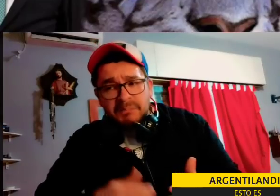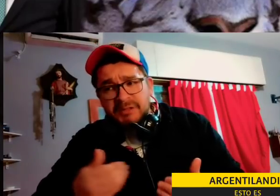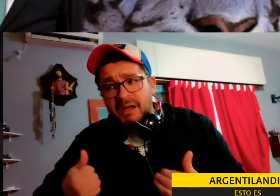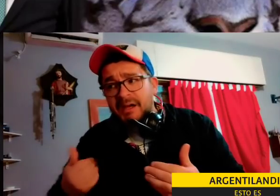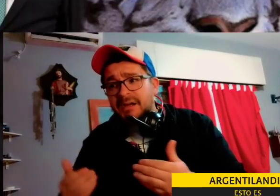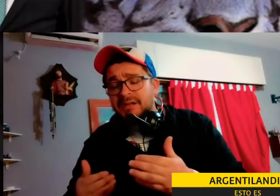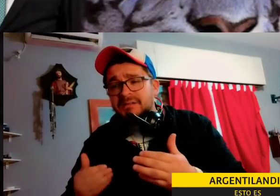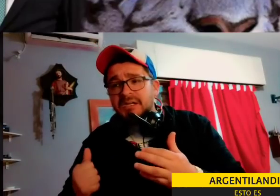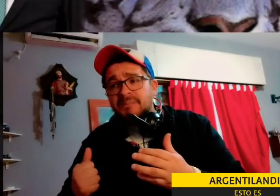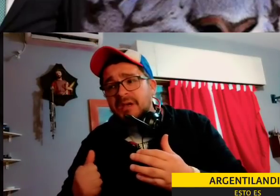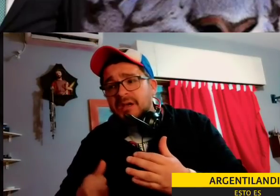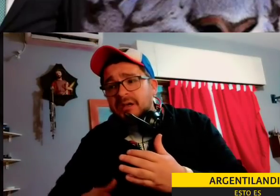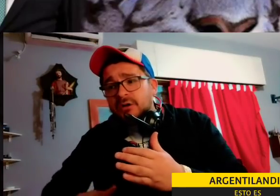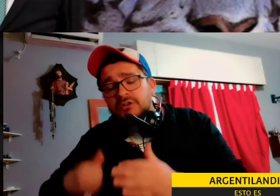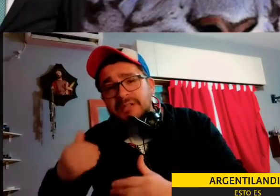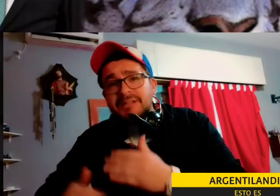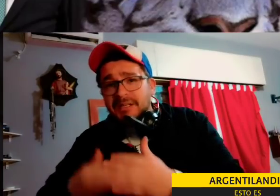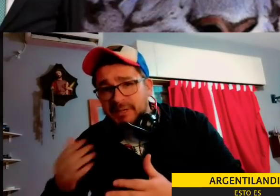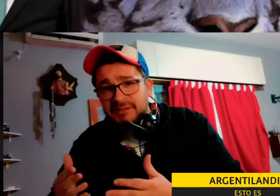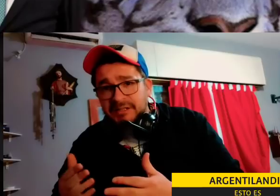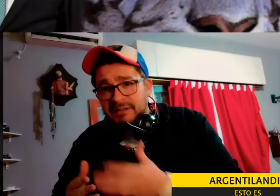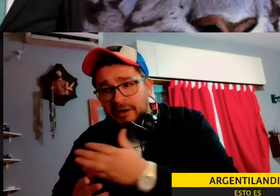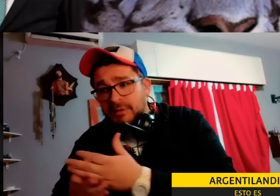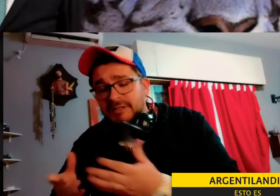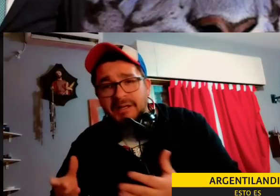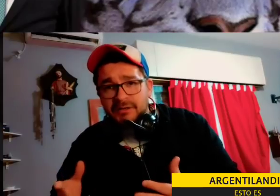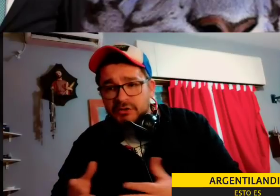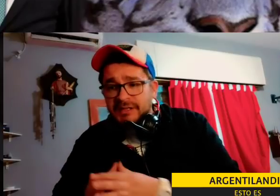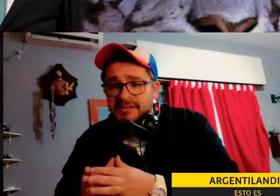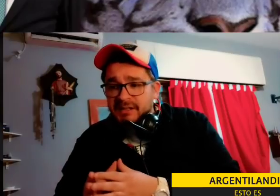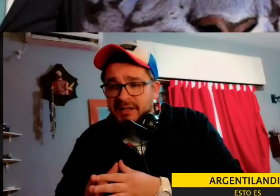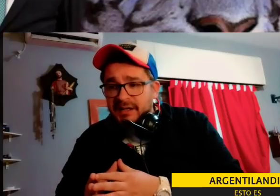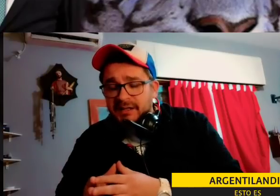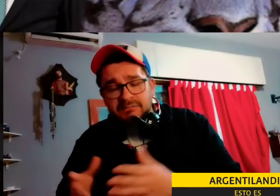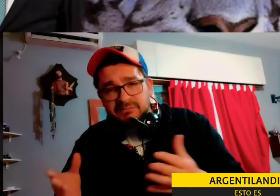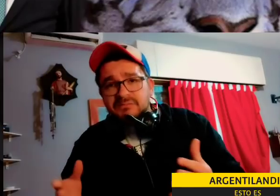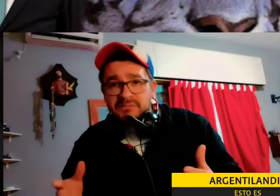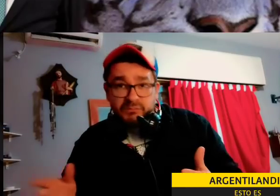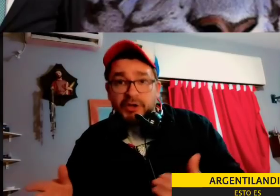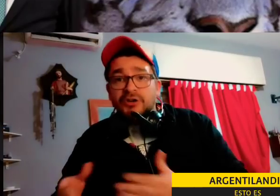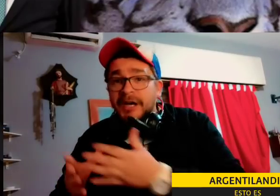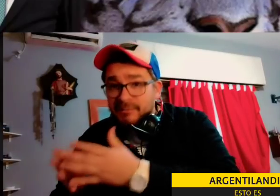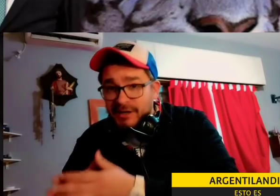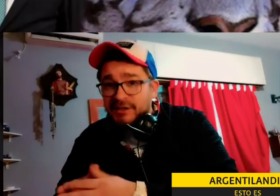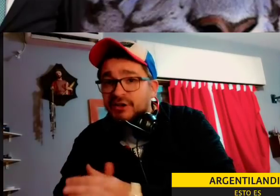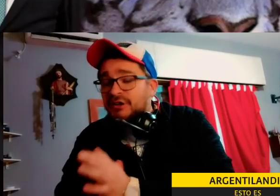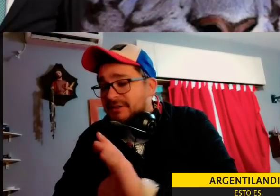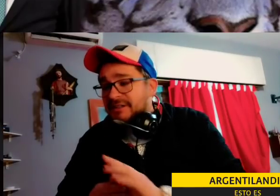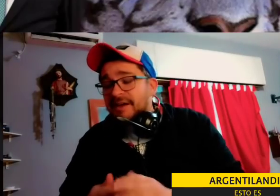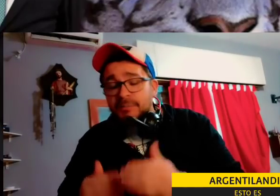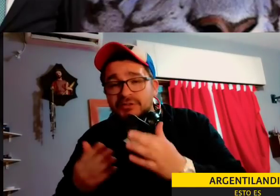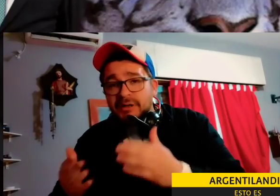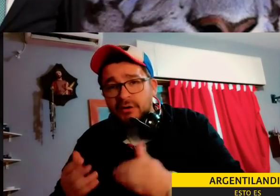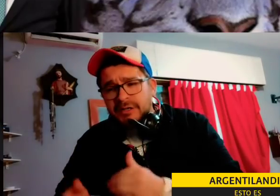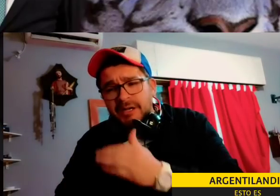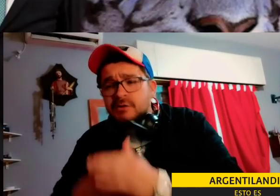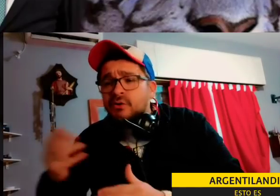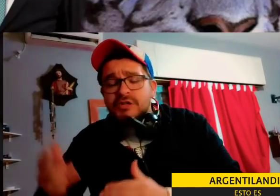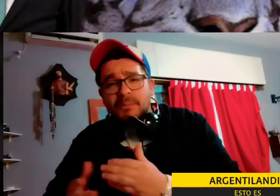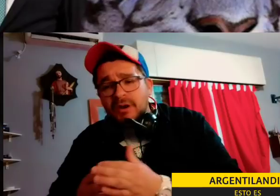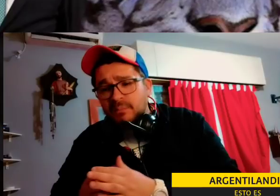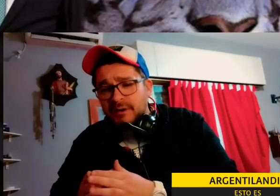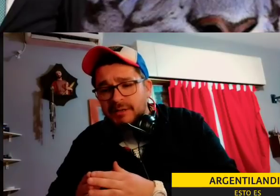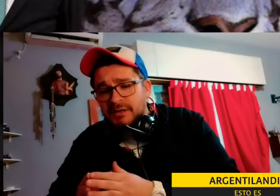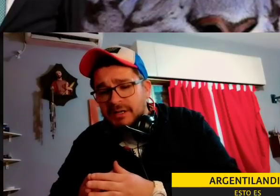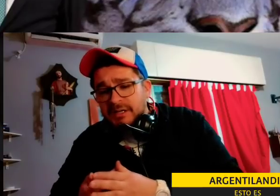es fundamental, mientras acá en Argentina constantemente aumentan las cosas. Bueno, en México tiene a López Obrador